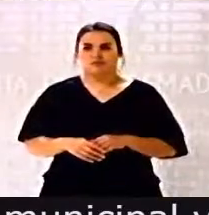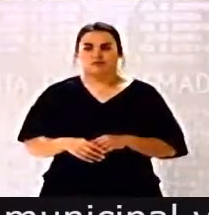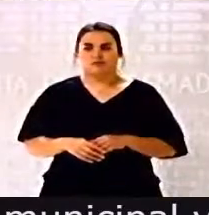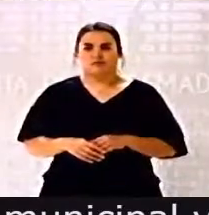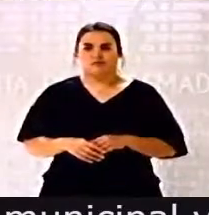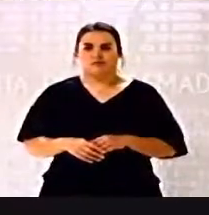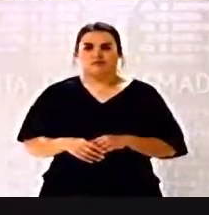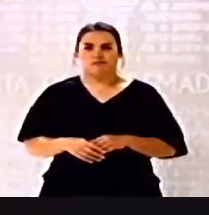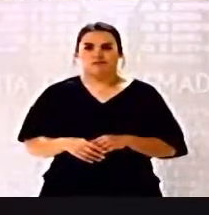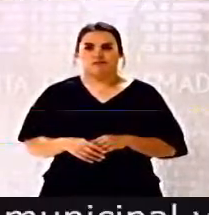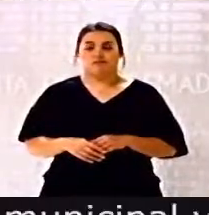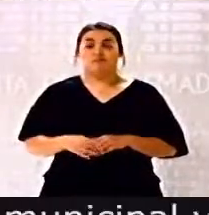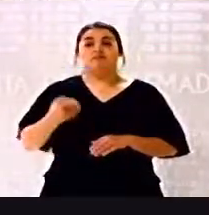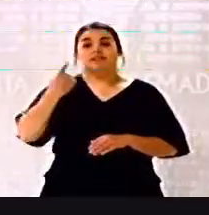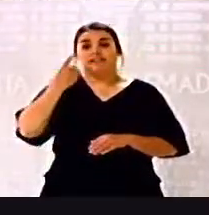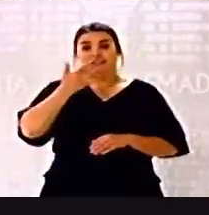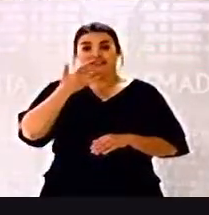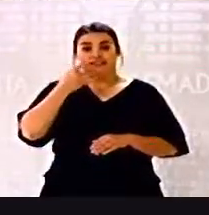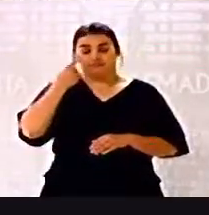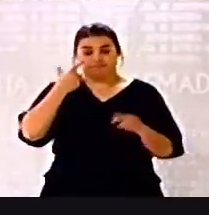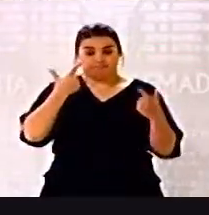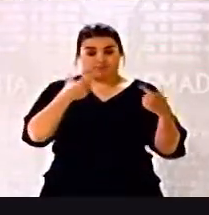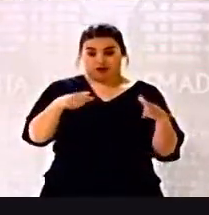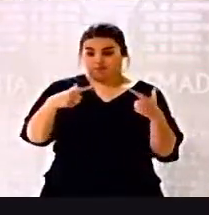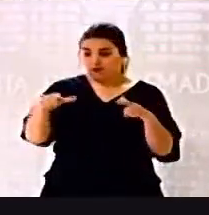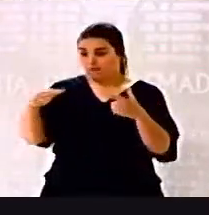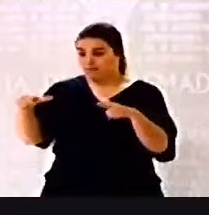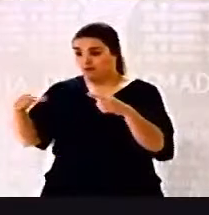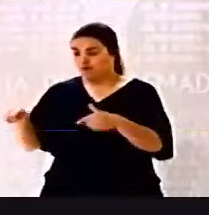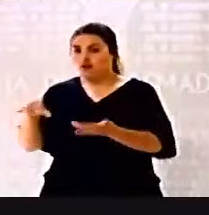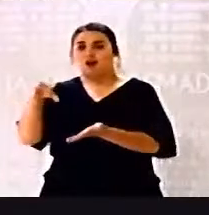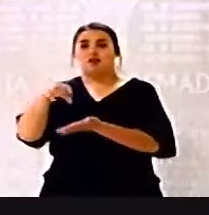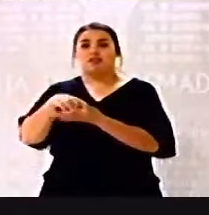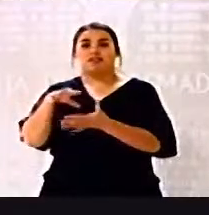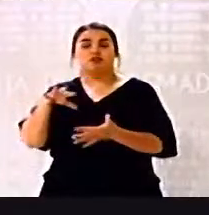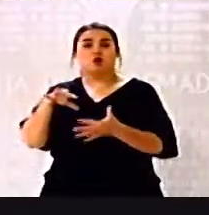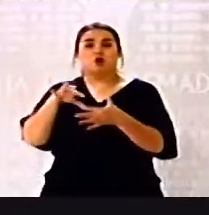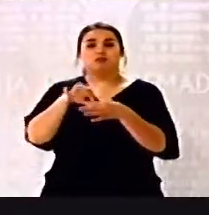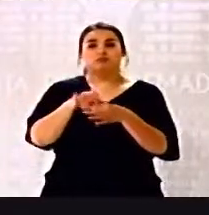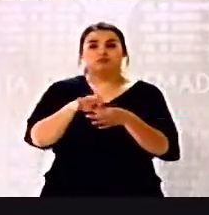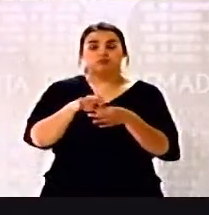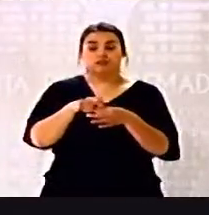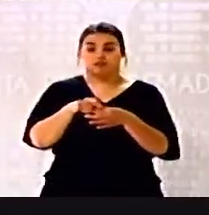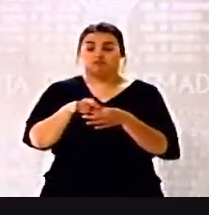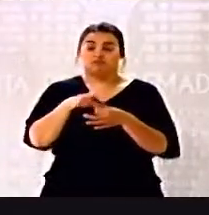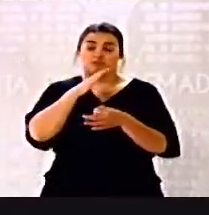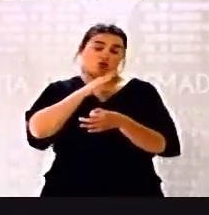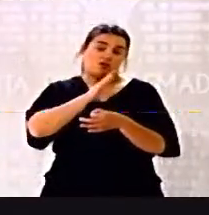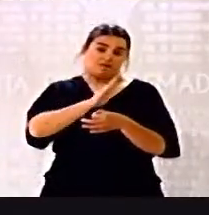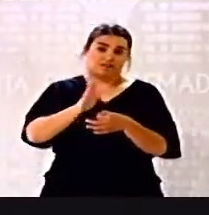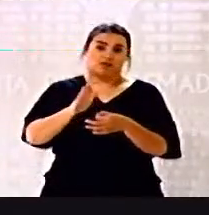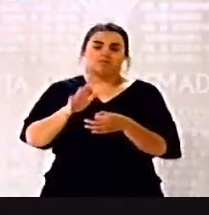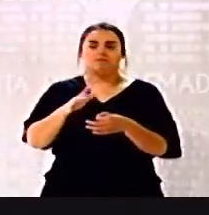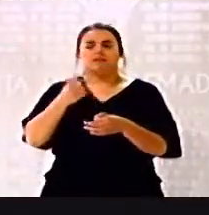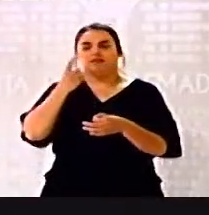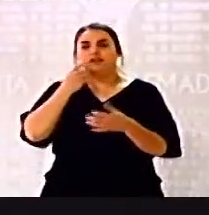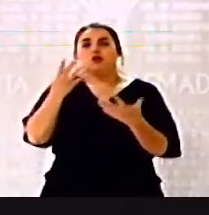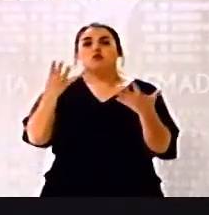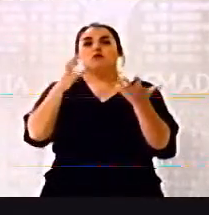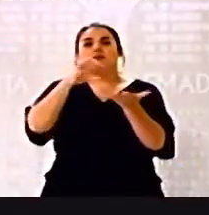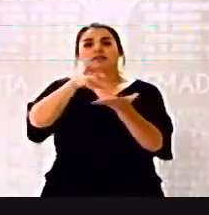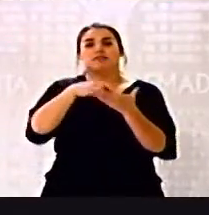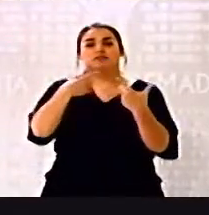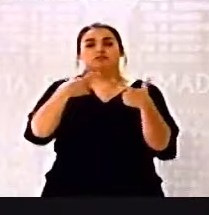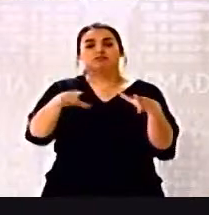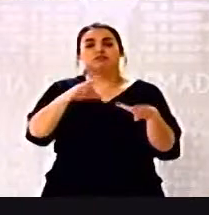Si los damos por áreas de salud, los centros corresponden, dentro de esos afectados, tenemos 9 centros en el área